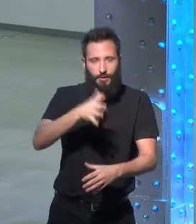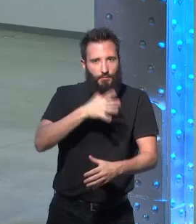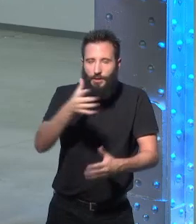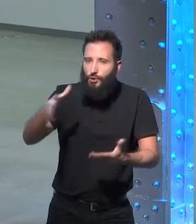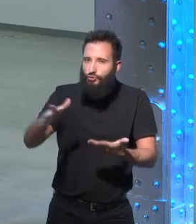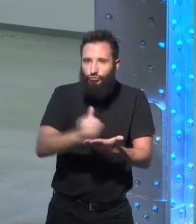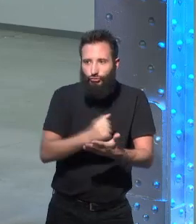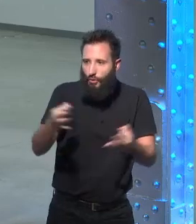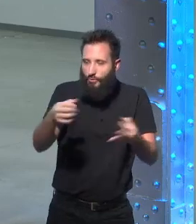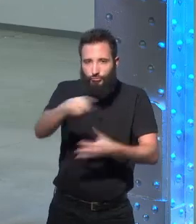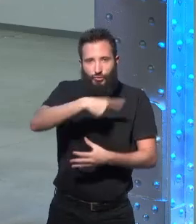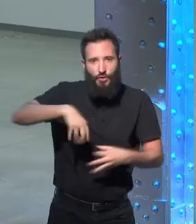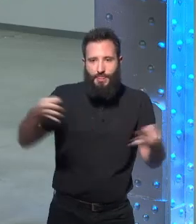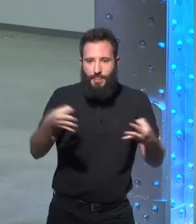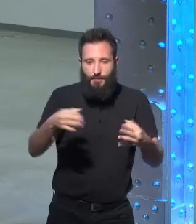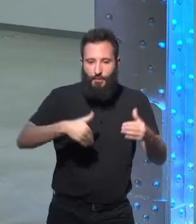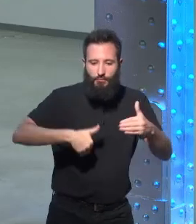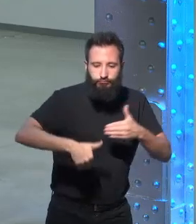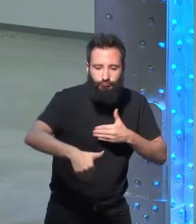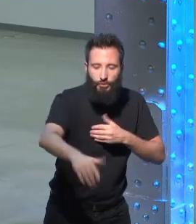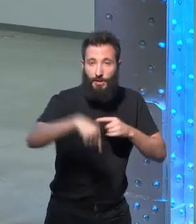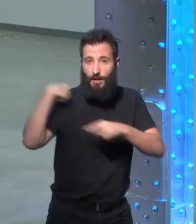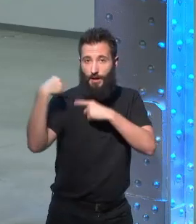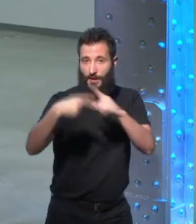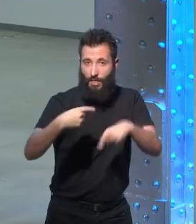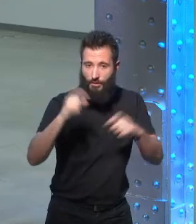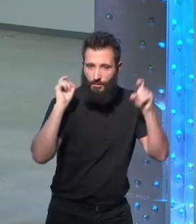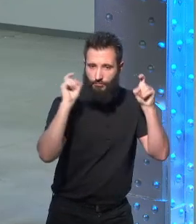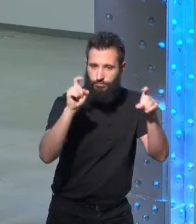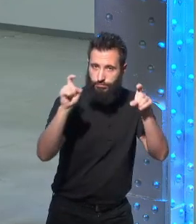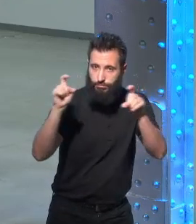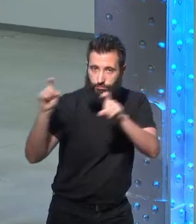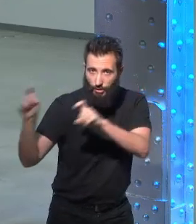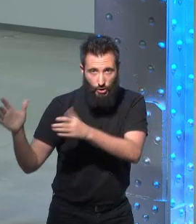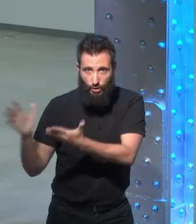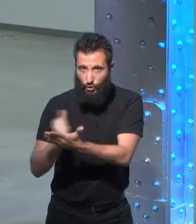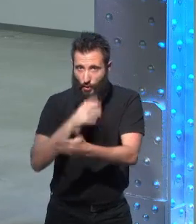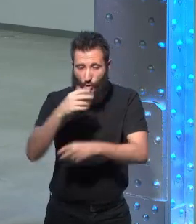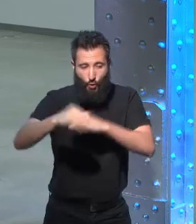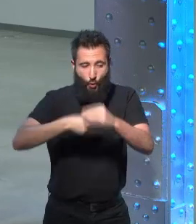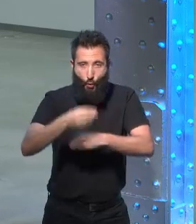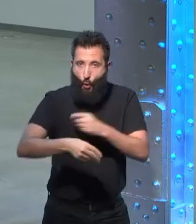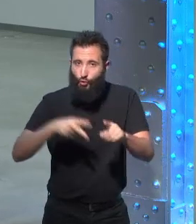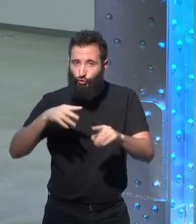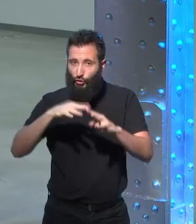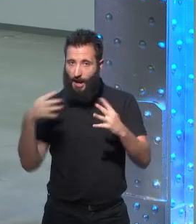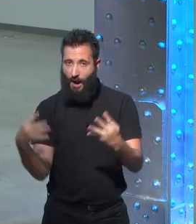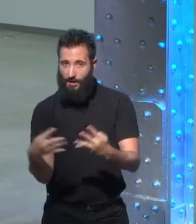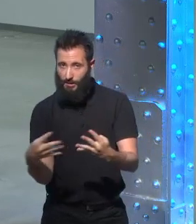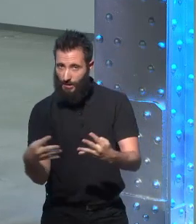no solamente educar a las generaciones que nos siguen en el uso